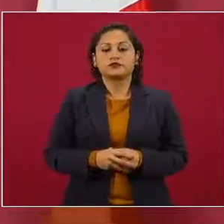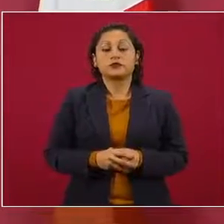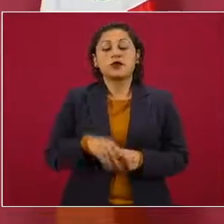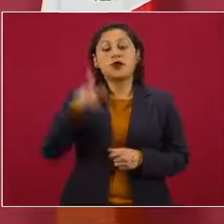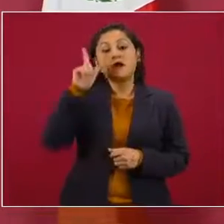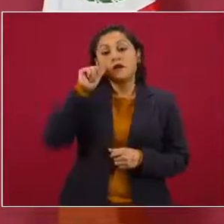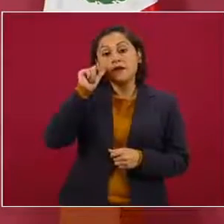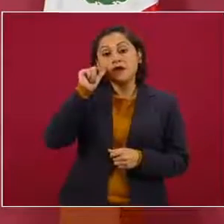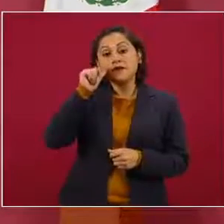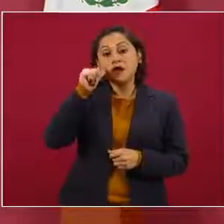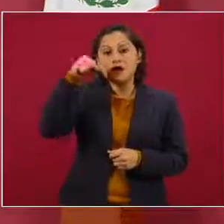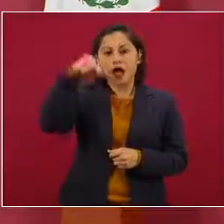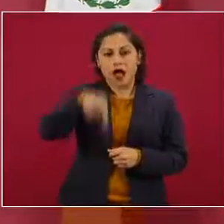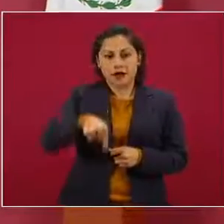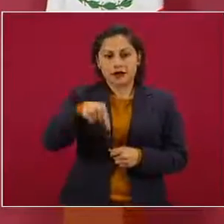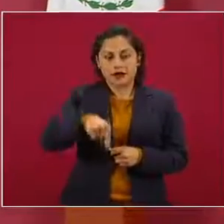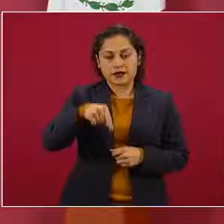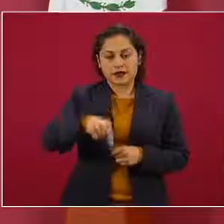por la ofrenda.